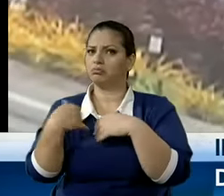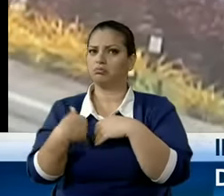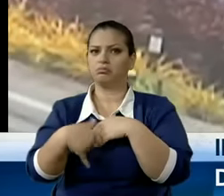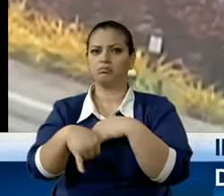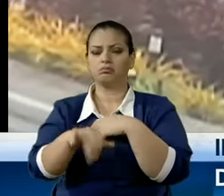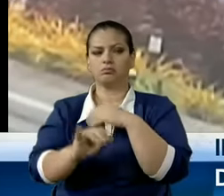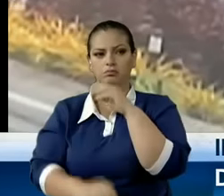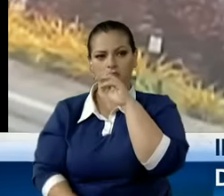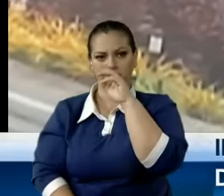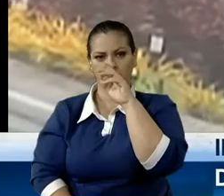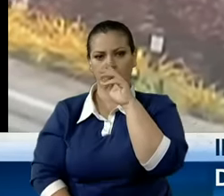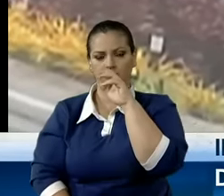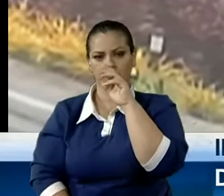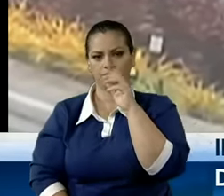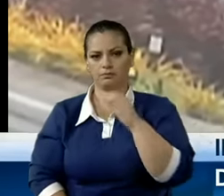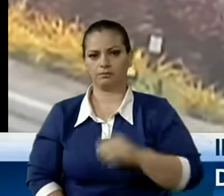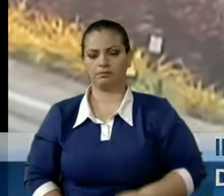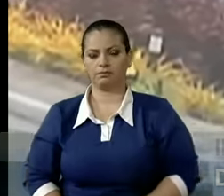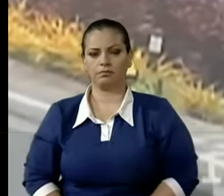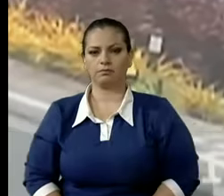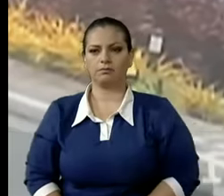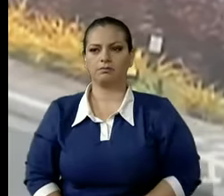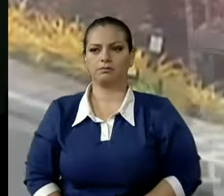Informó Ítalo Ruiz.